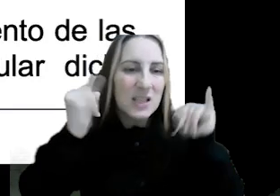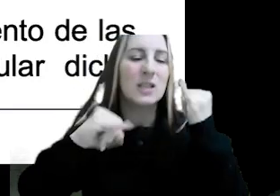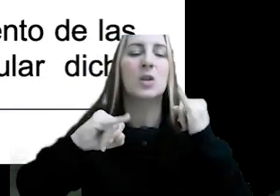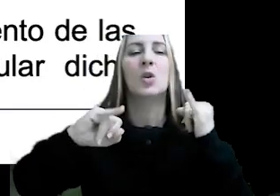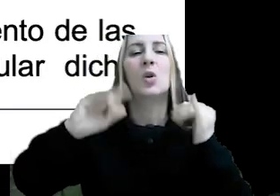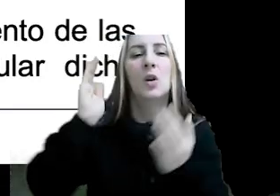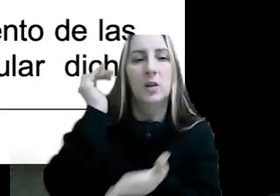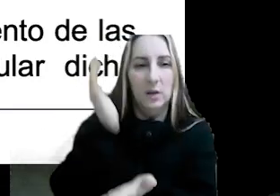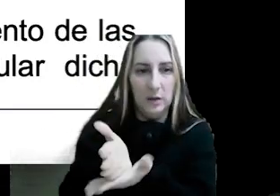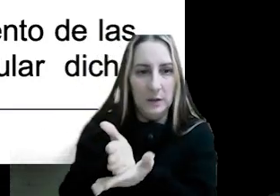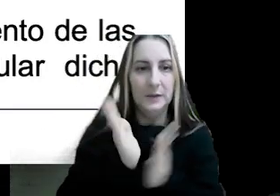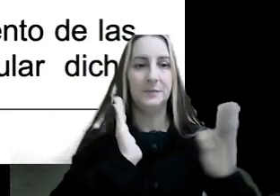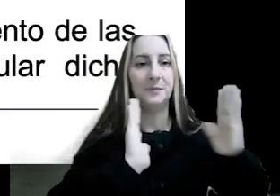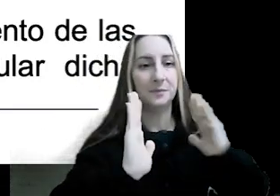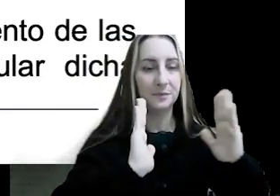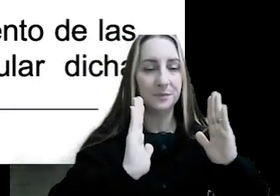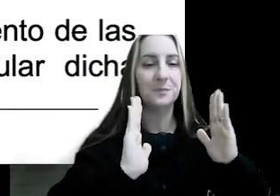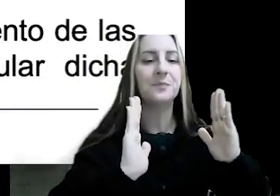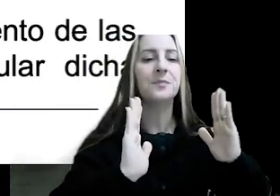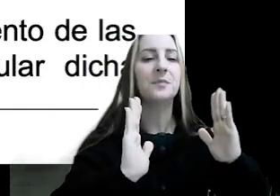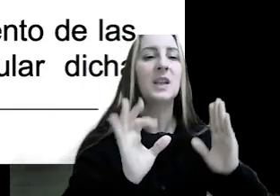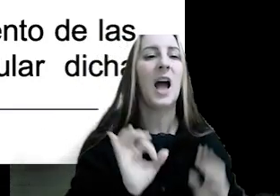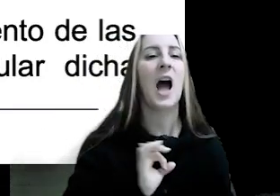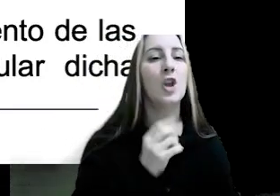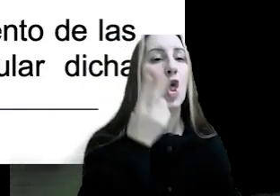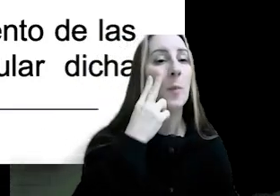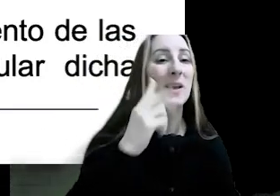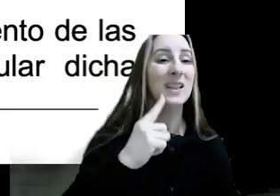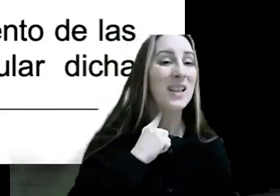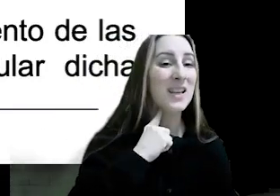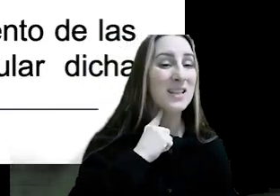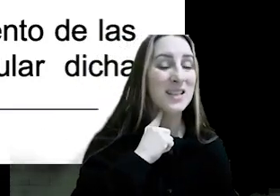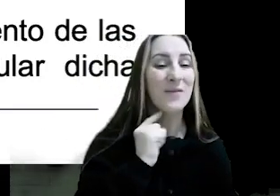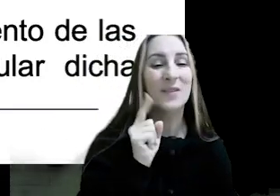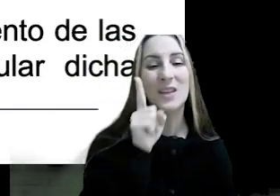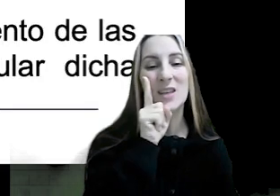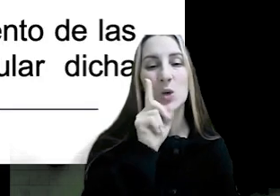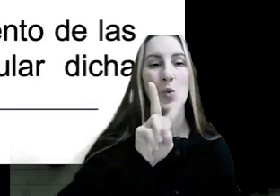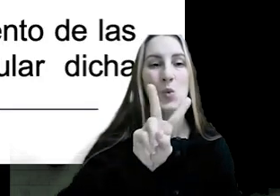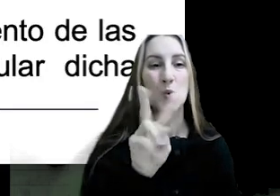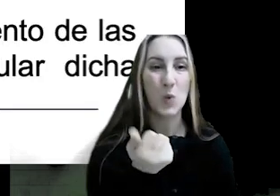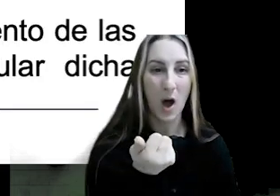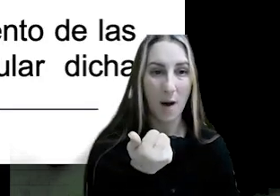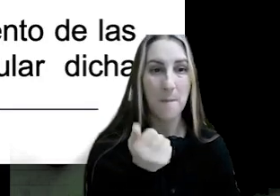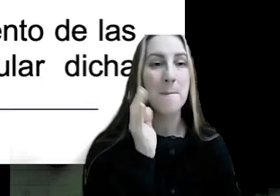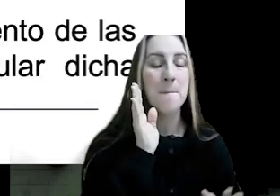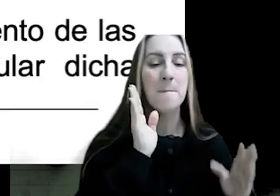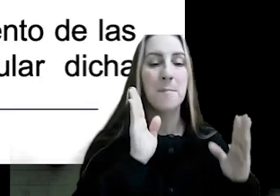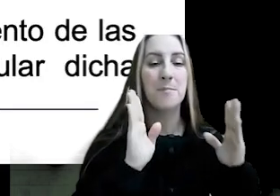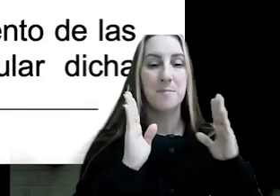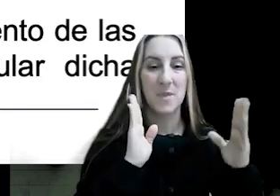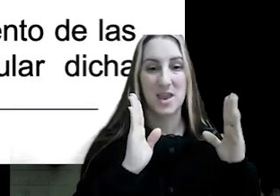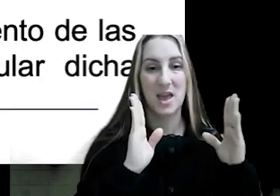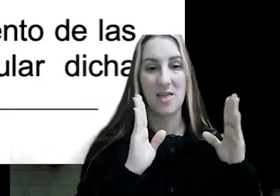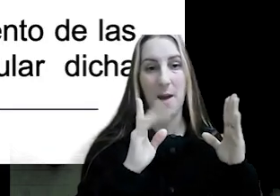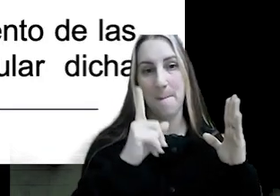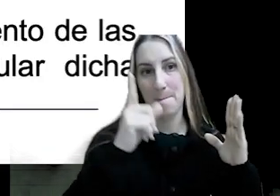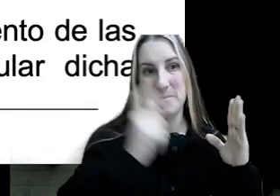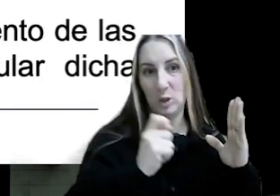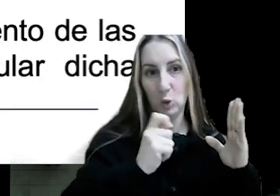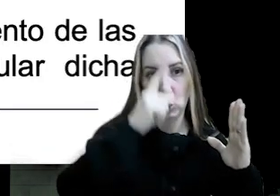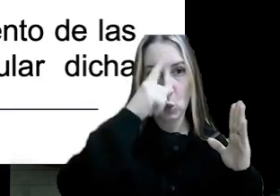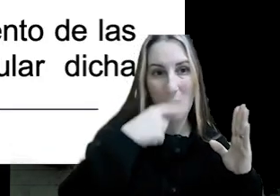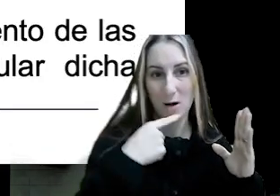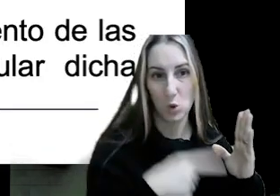para los periodos del año 2013 de IVA. Sabemos que IVA es un periodo mensual, con lo cual ahí hay